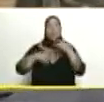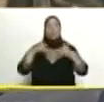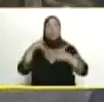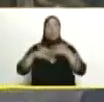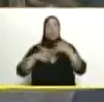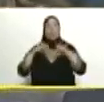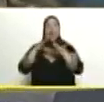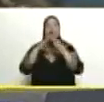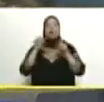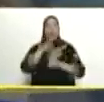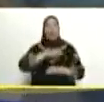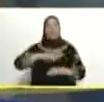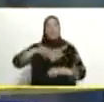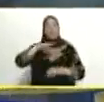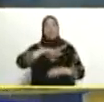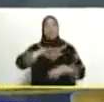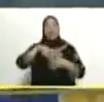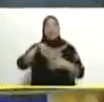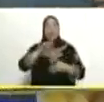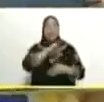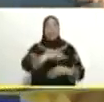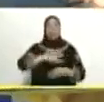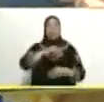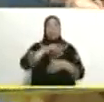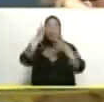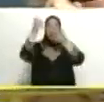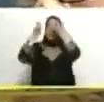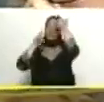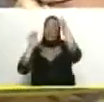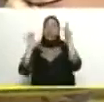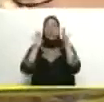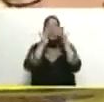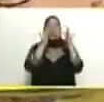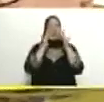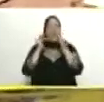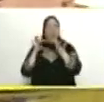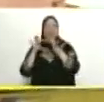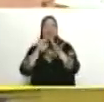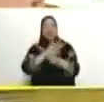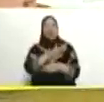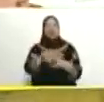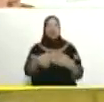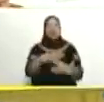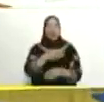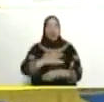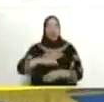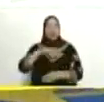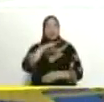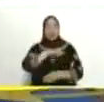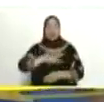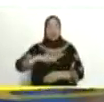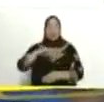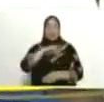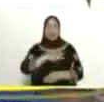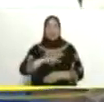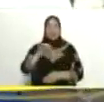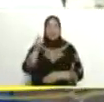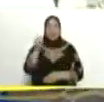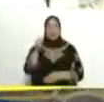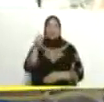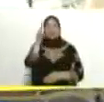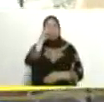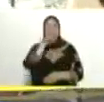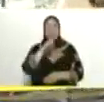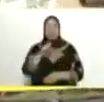las misiones y grandes misiones que creó nuestro comandante Hugo Chávez. 10 años ya. Pudiéramos decir el